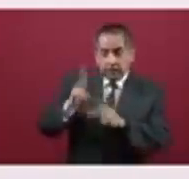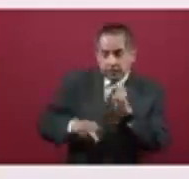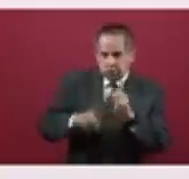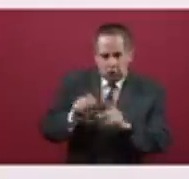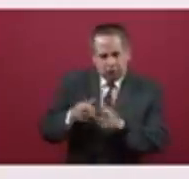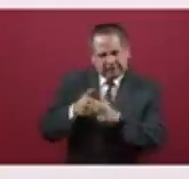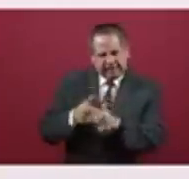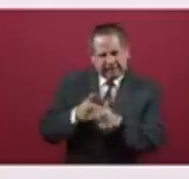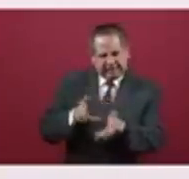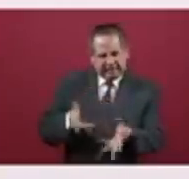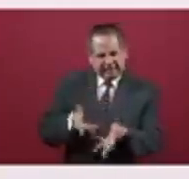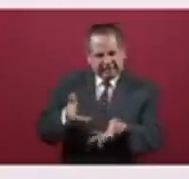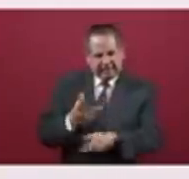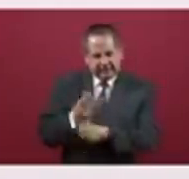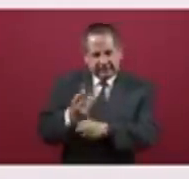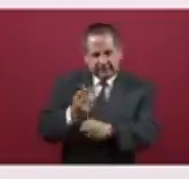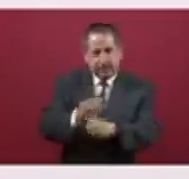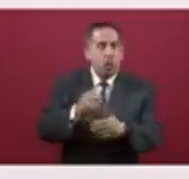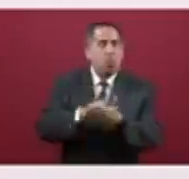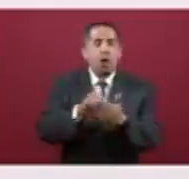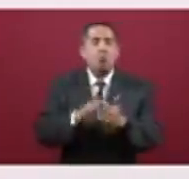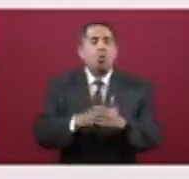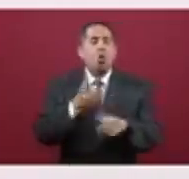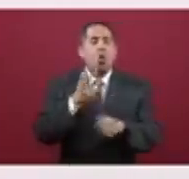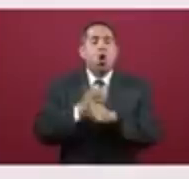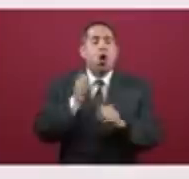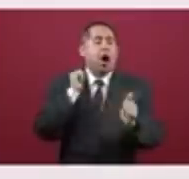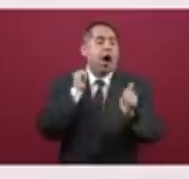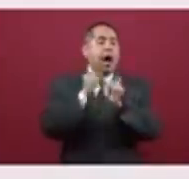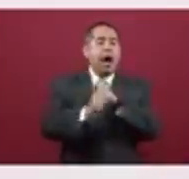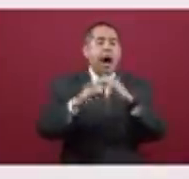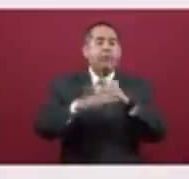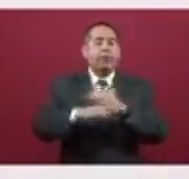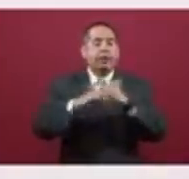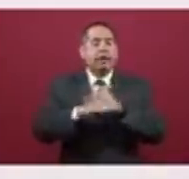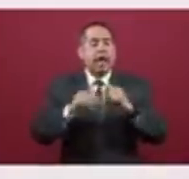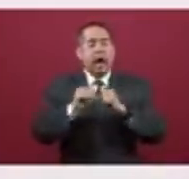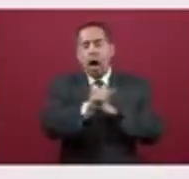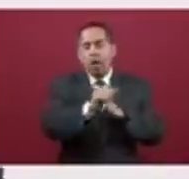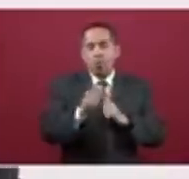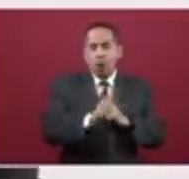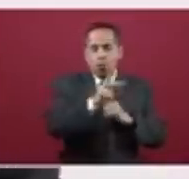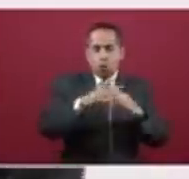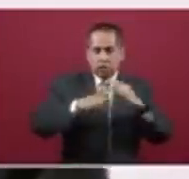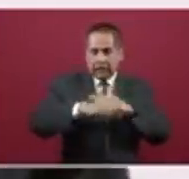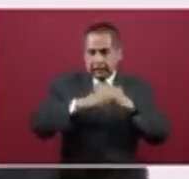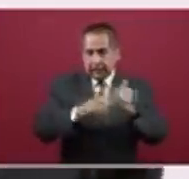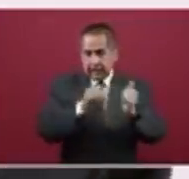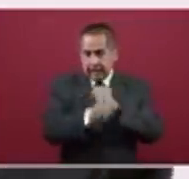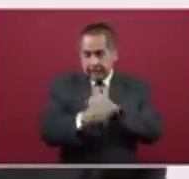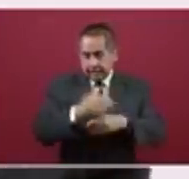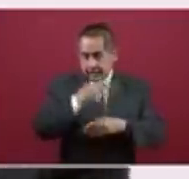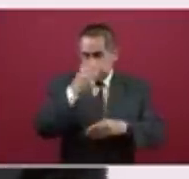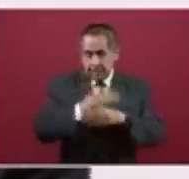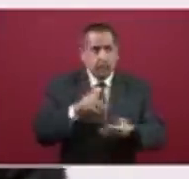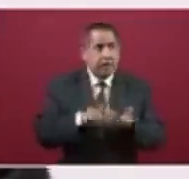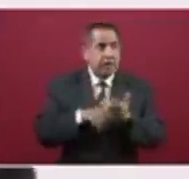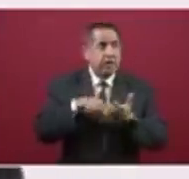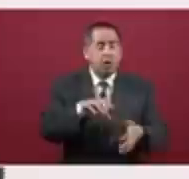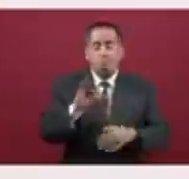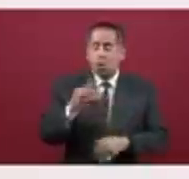la inversión para el mantenimiento de carreteras y de caminos rurales es de 41 mil